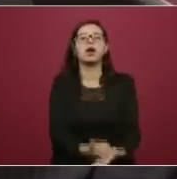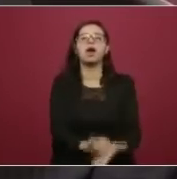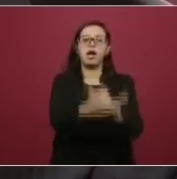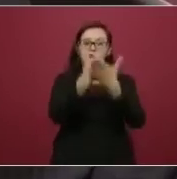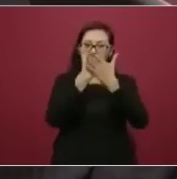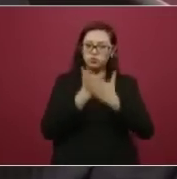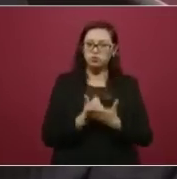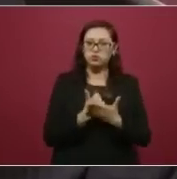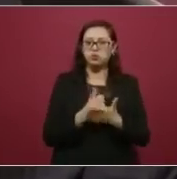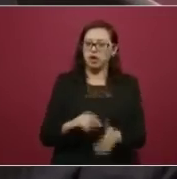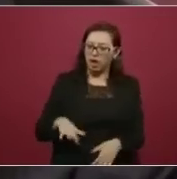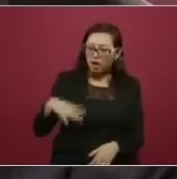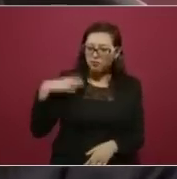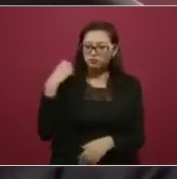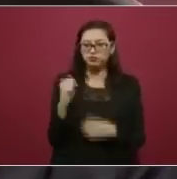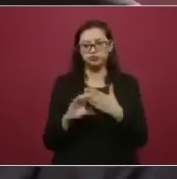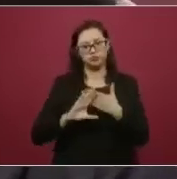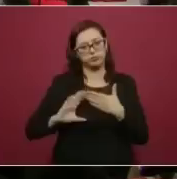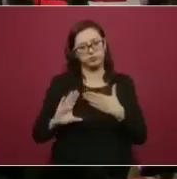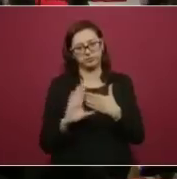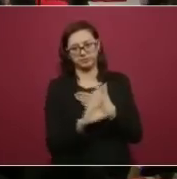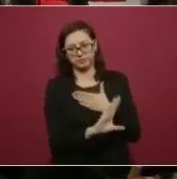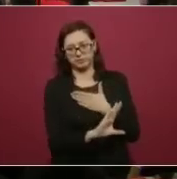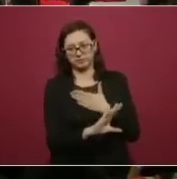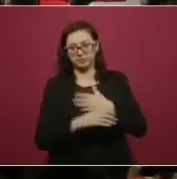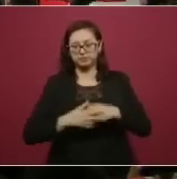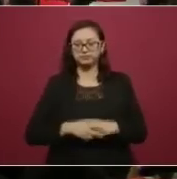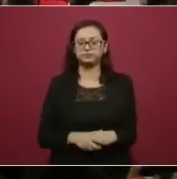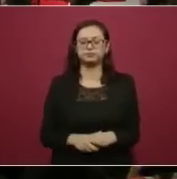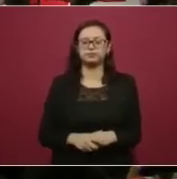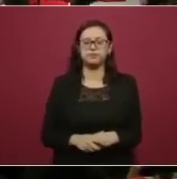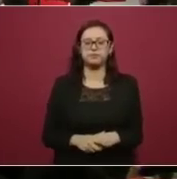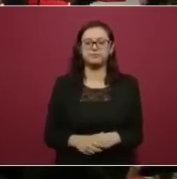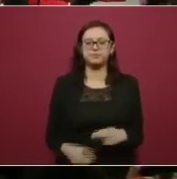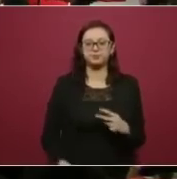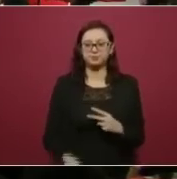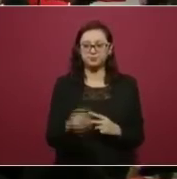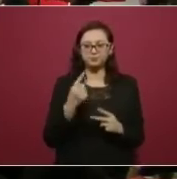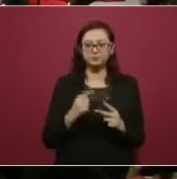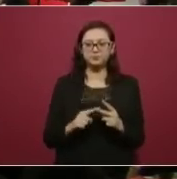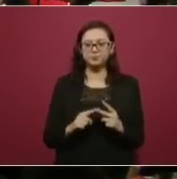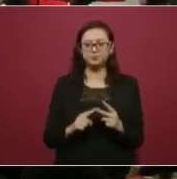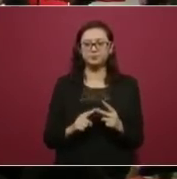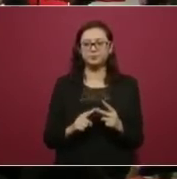haya estos abusos. Lo